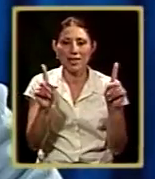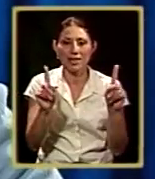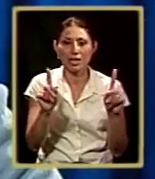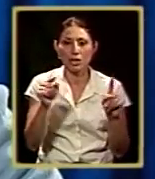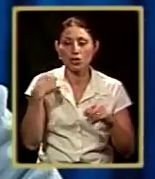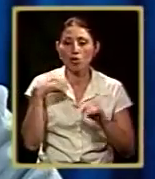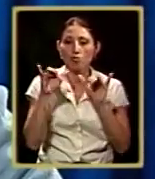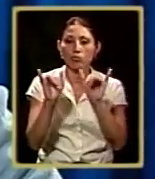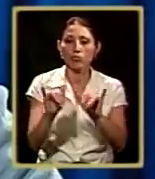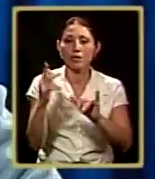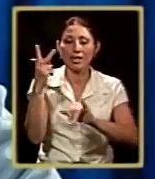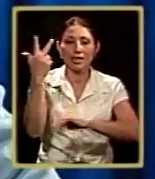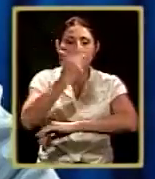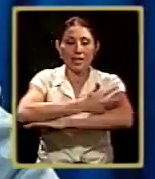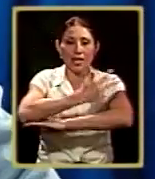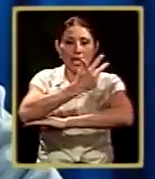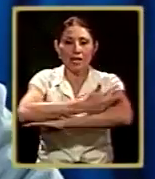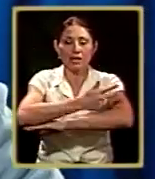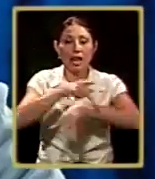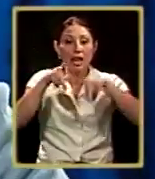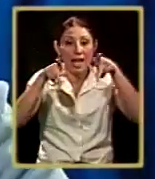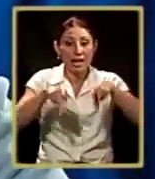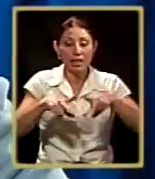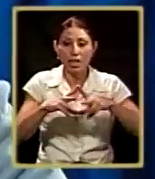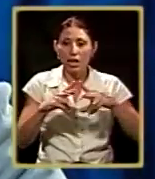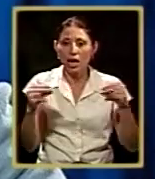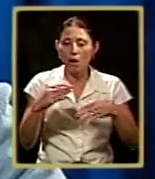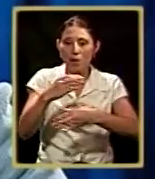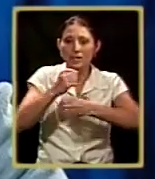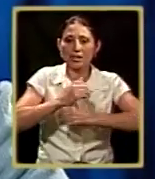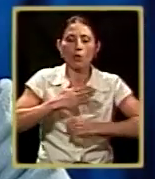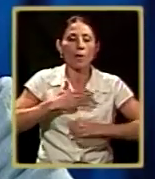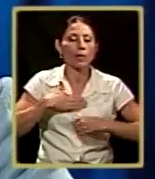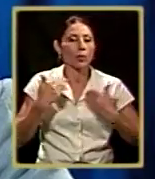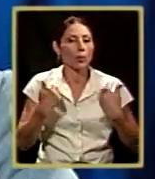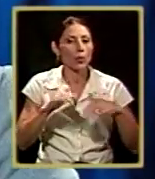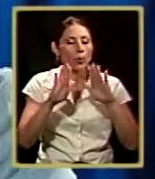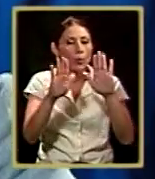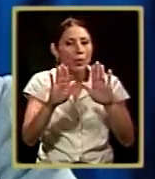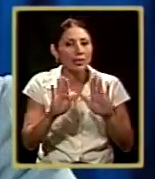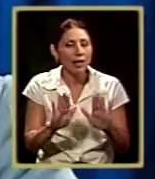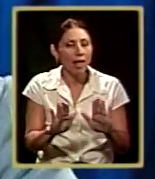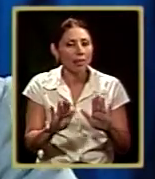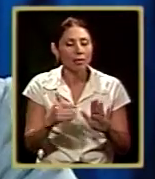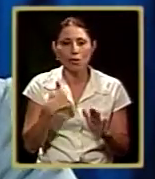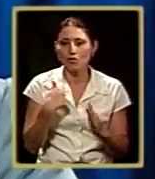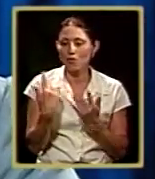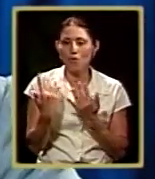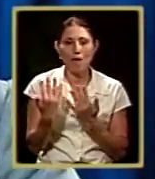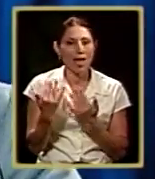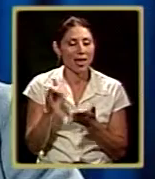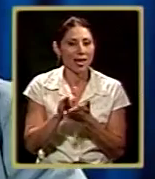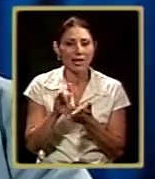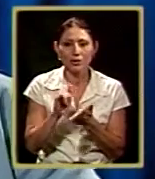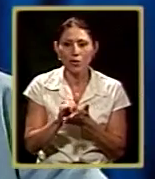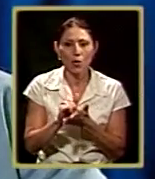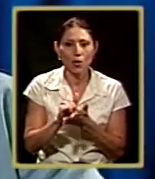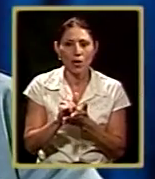3 días y la gente de Nicaragua me recibió de una manera tan formidable que yo no me esperaba. Es